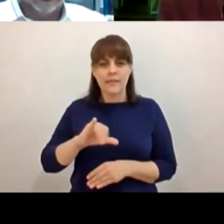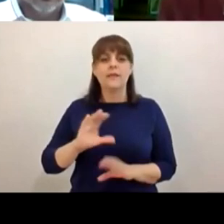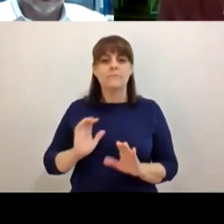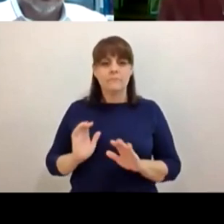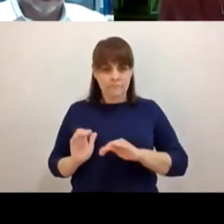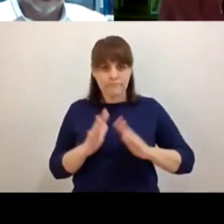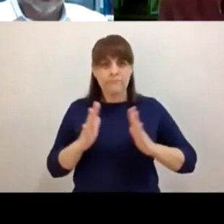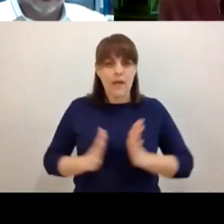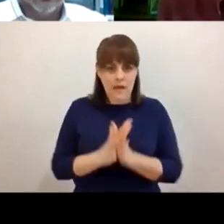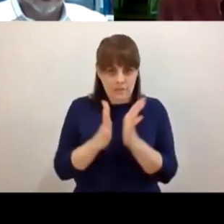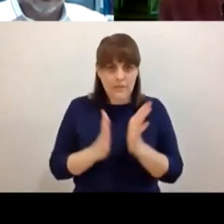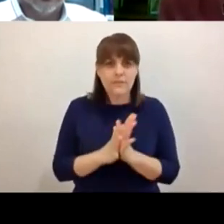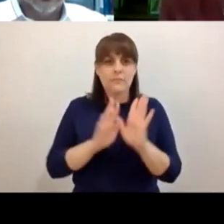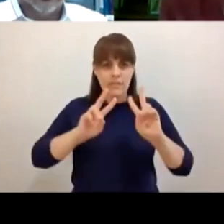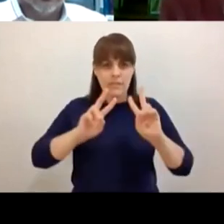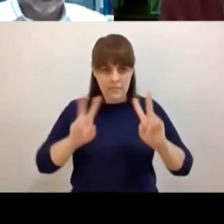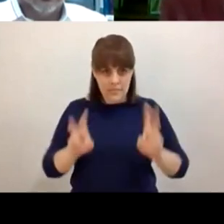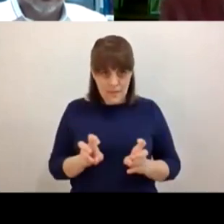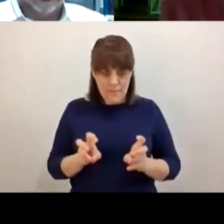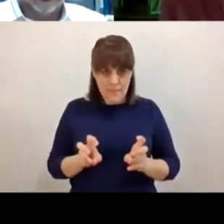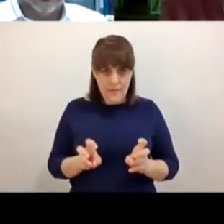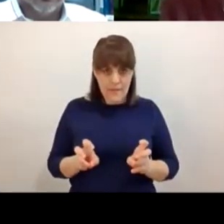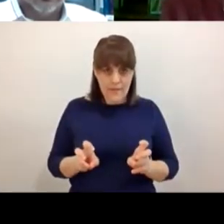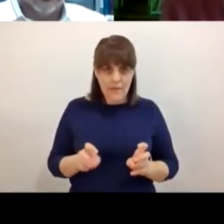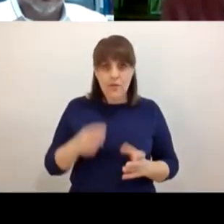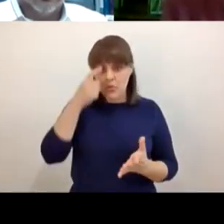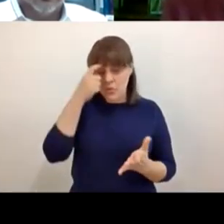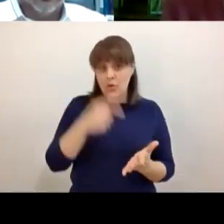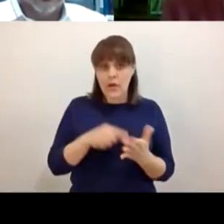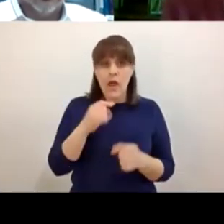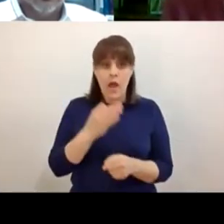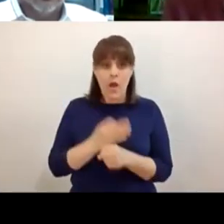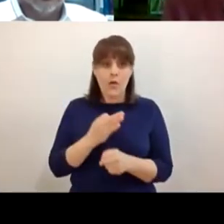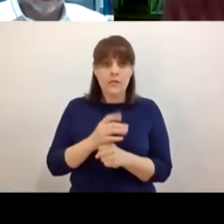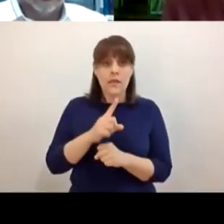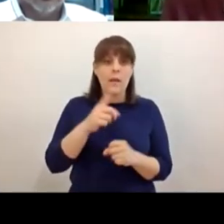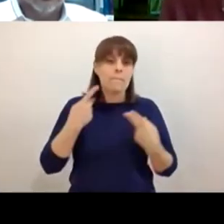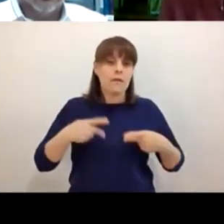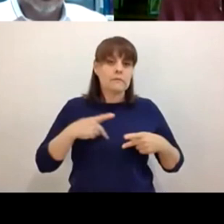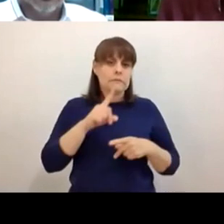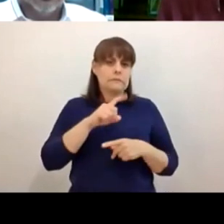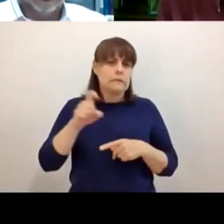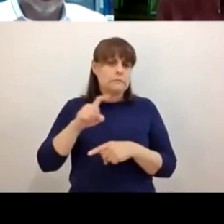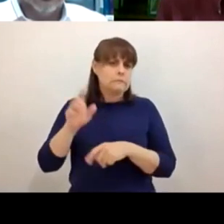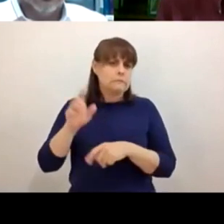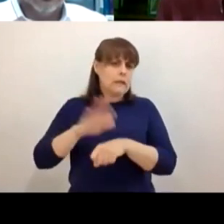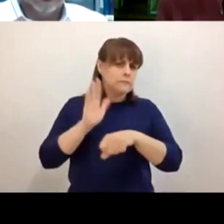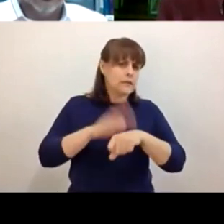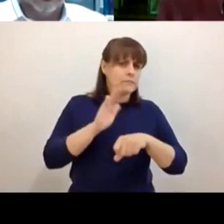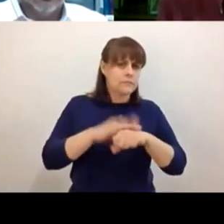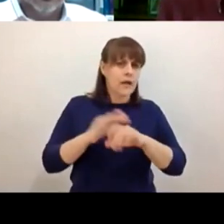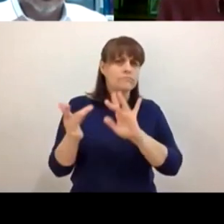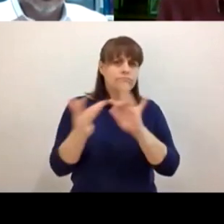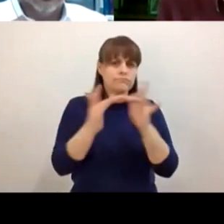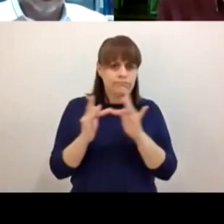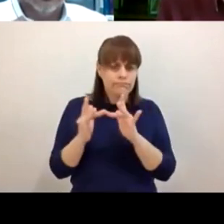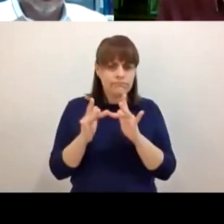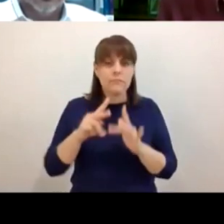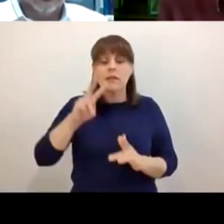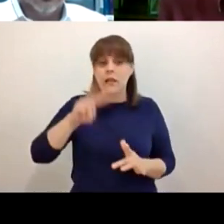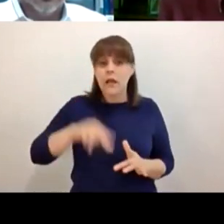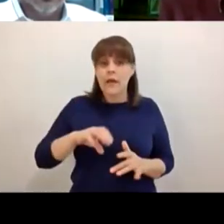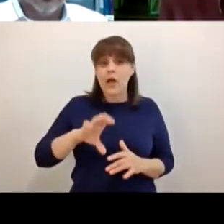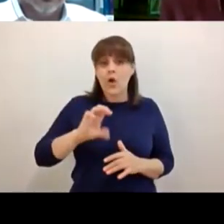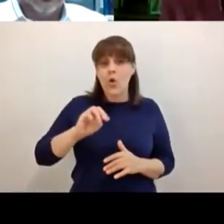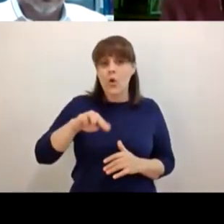Ahorita, como ya me supongo, deben de ser cientos los compañeros que están conectados a este conversatorio. El motor real de la Comisión Nacional